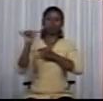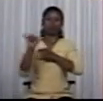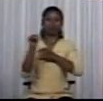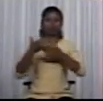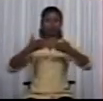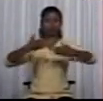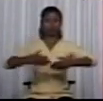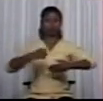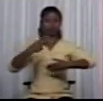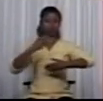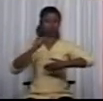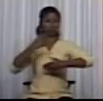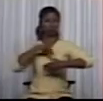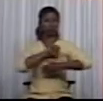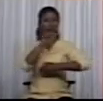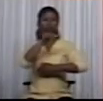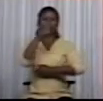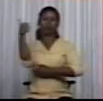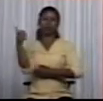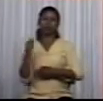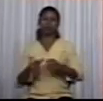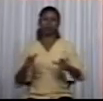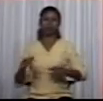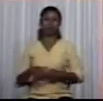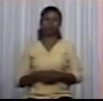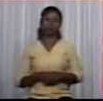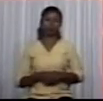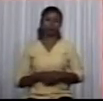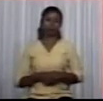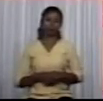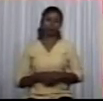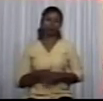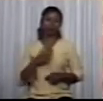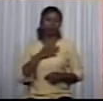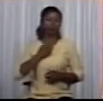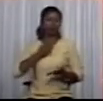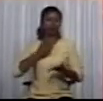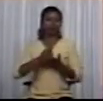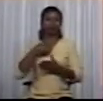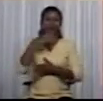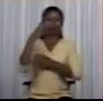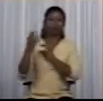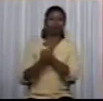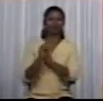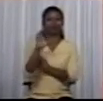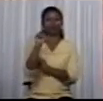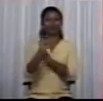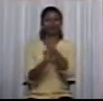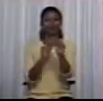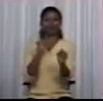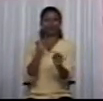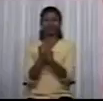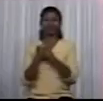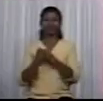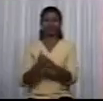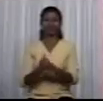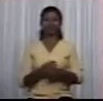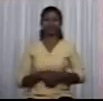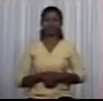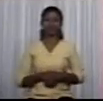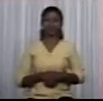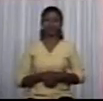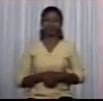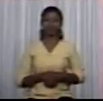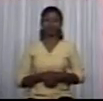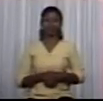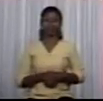Papá Roncón, así que le hagan a los que vienen también. Yo espero que lleguen esos 15 también más que faltan para llegar a... Eso los completo.